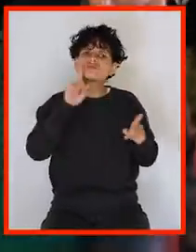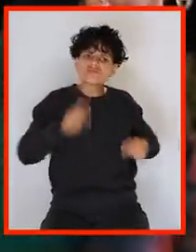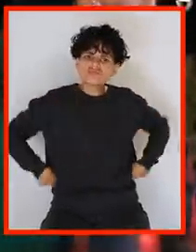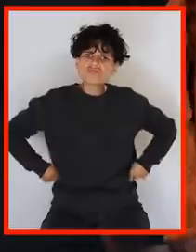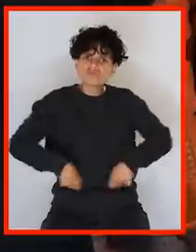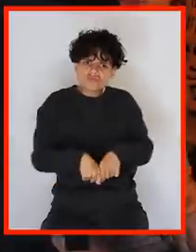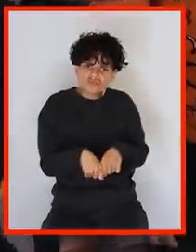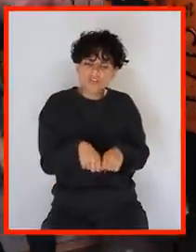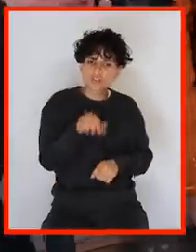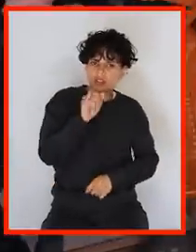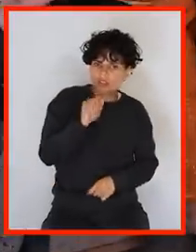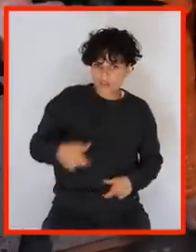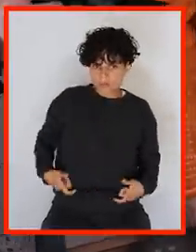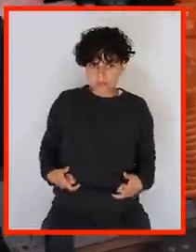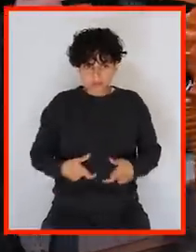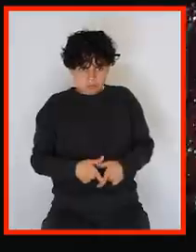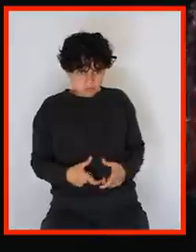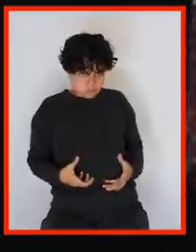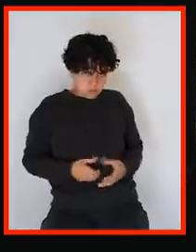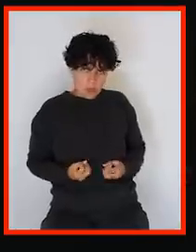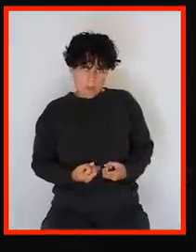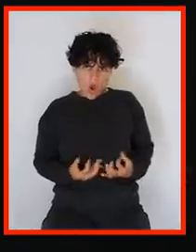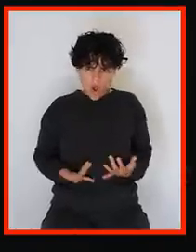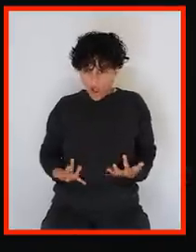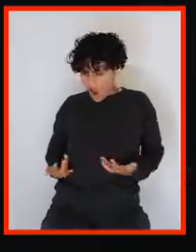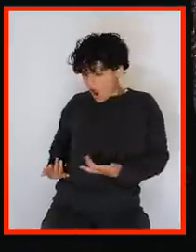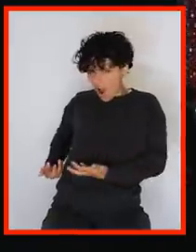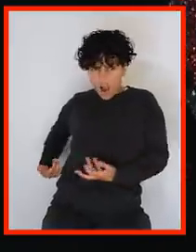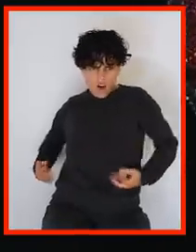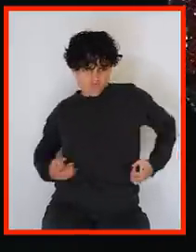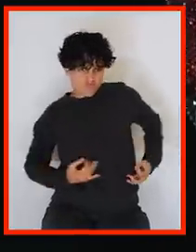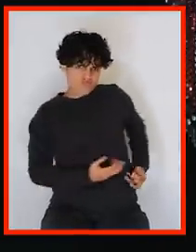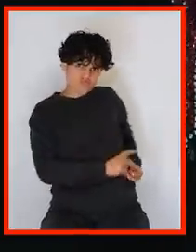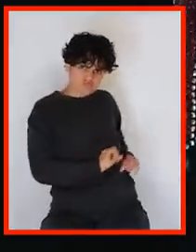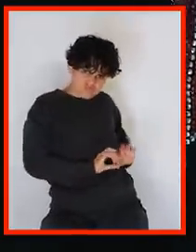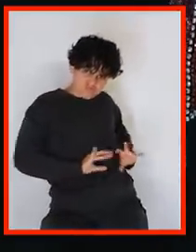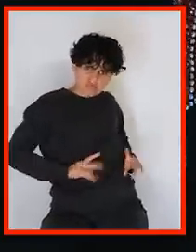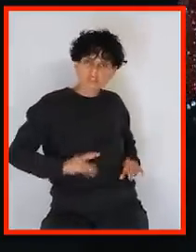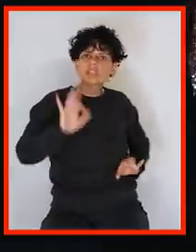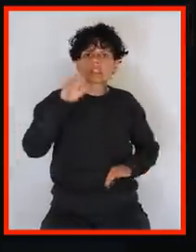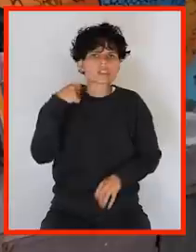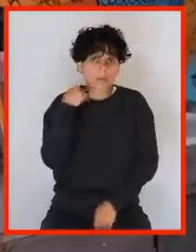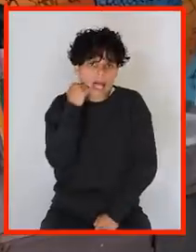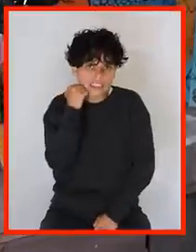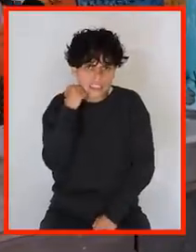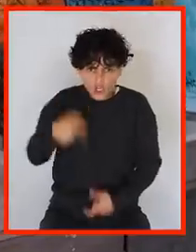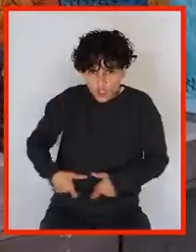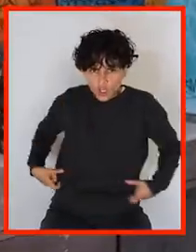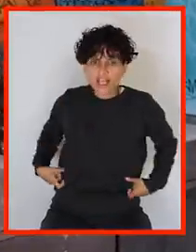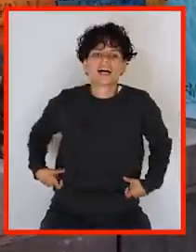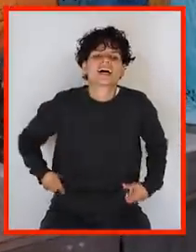cinturón, hermano, por favor. ¿Es mula? No, pero es buenísimo. Pero tiene un blin blinazo. Es plástico. Y